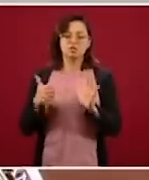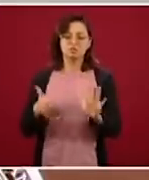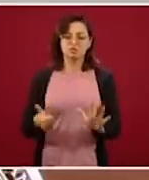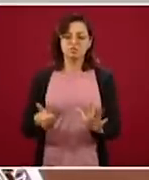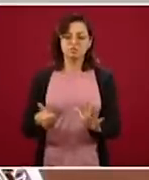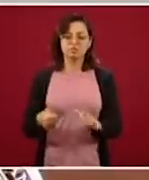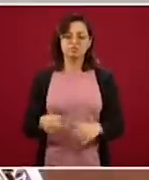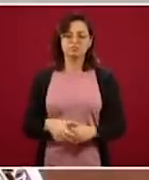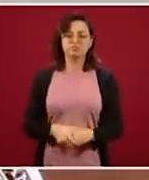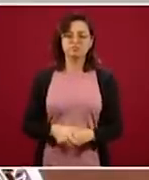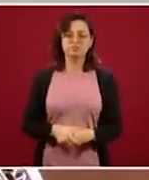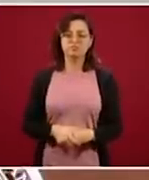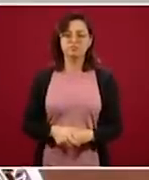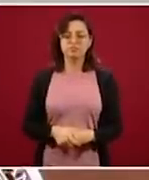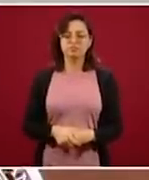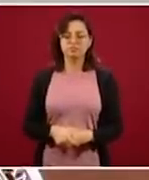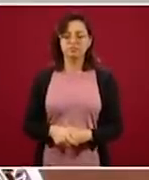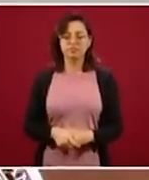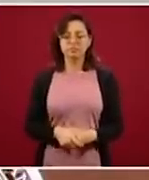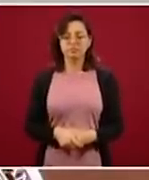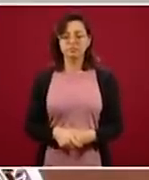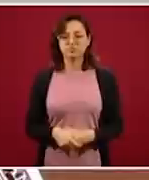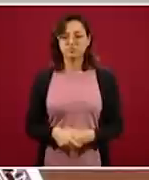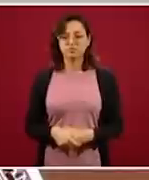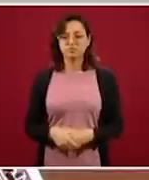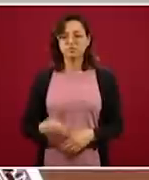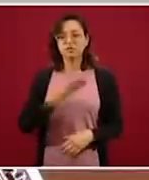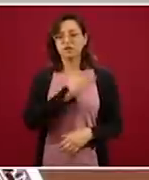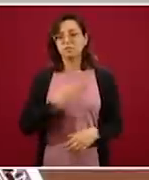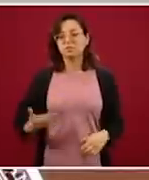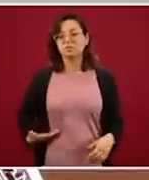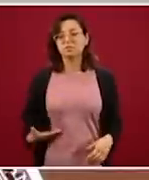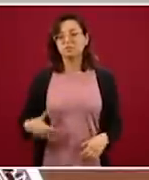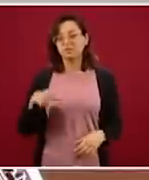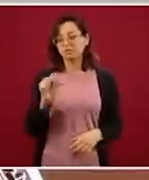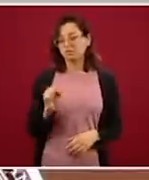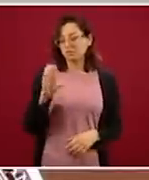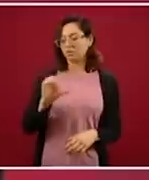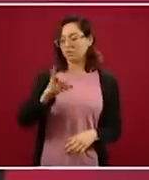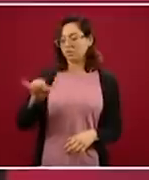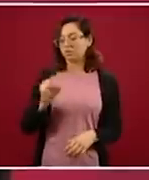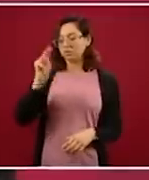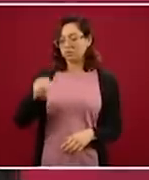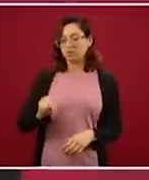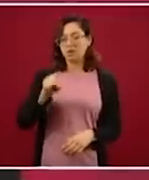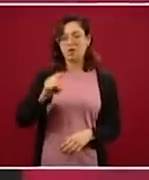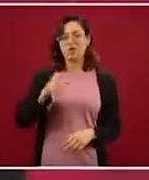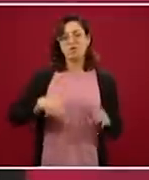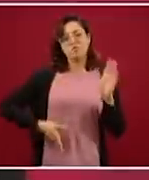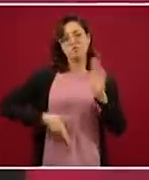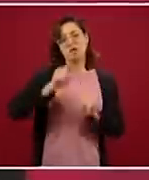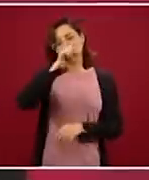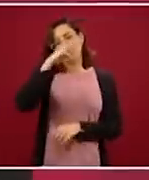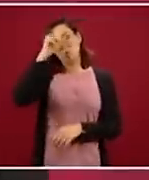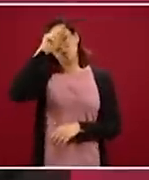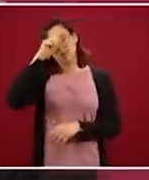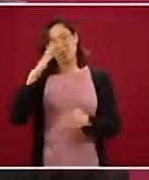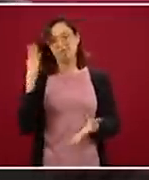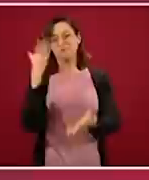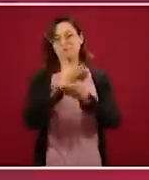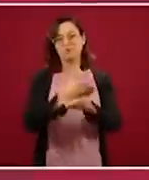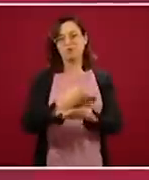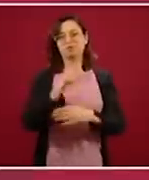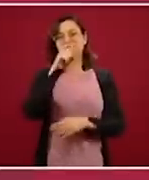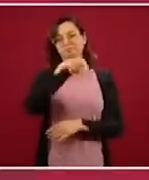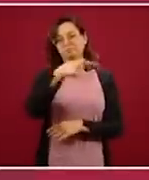el presidente de la Suprema Corte fue a Monterrey y tuvo una